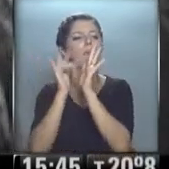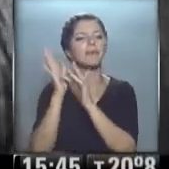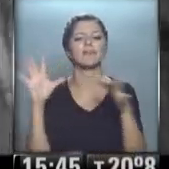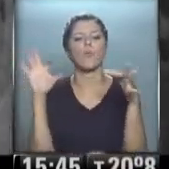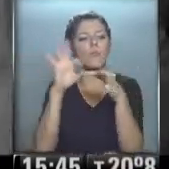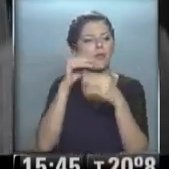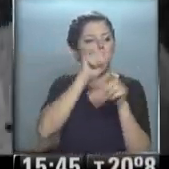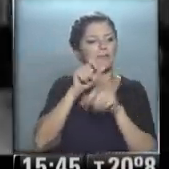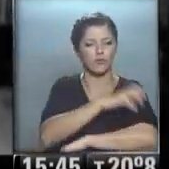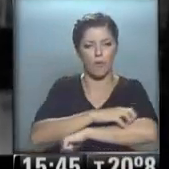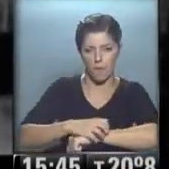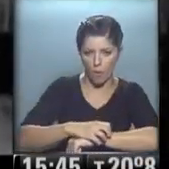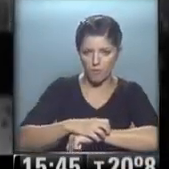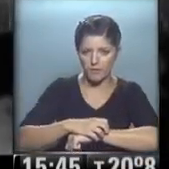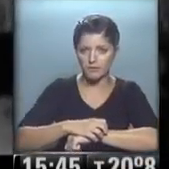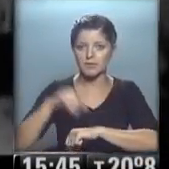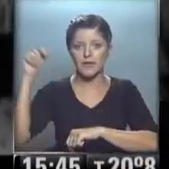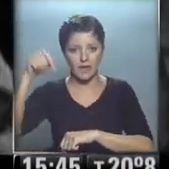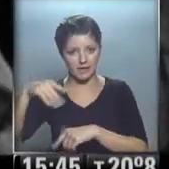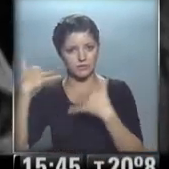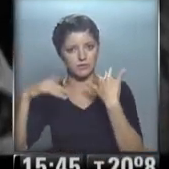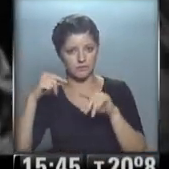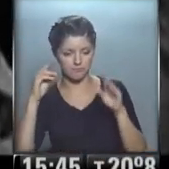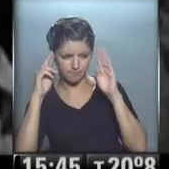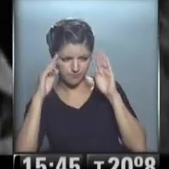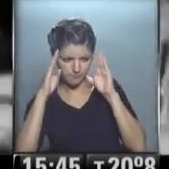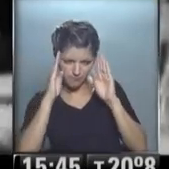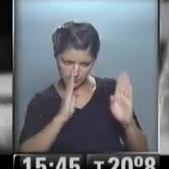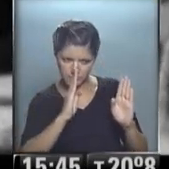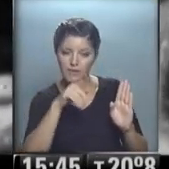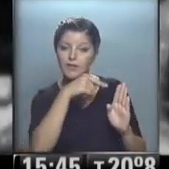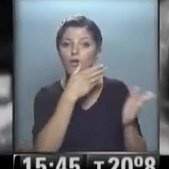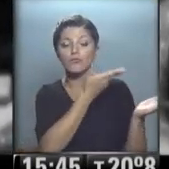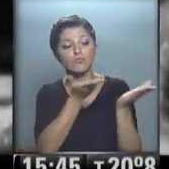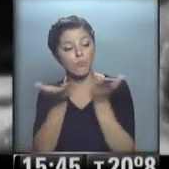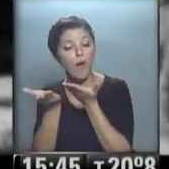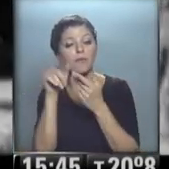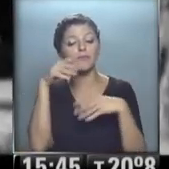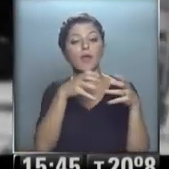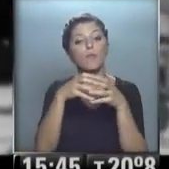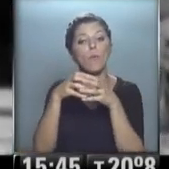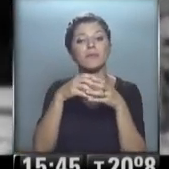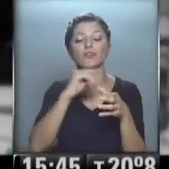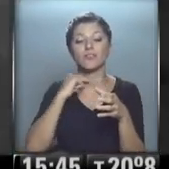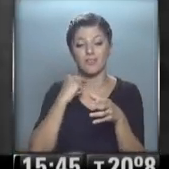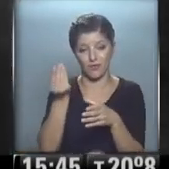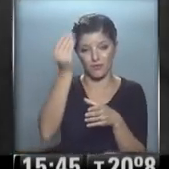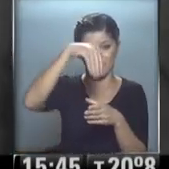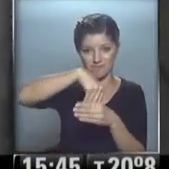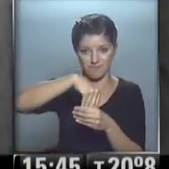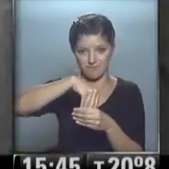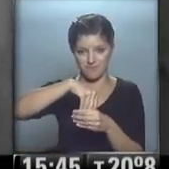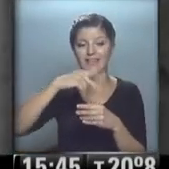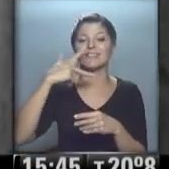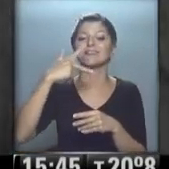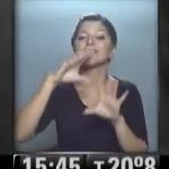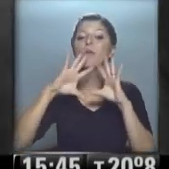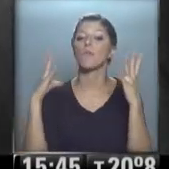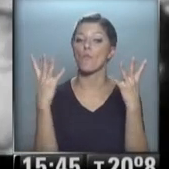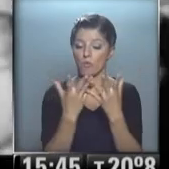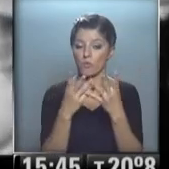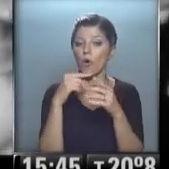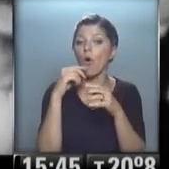los más pobres, habían calado muy profundo en él y lo llevaban a participar del movimiento de sacerdotes del Tercer Mundo, un grupo cada